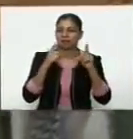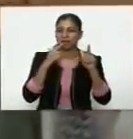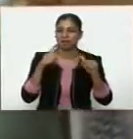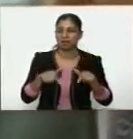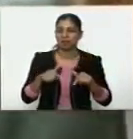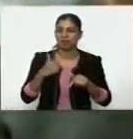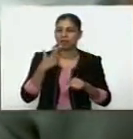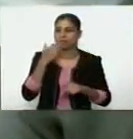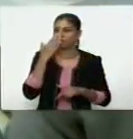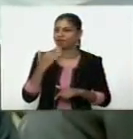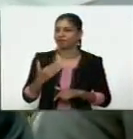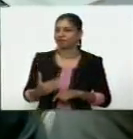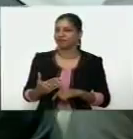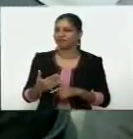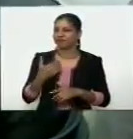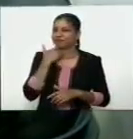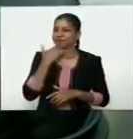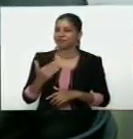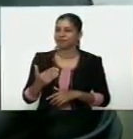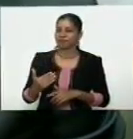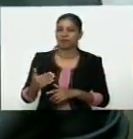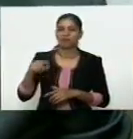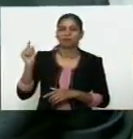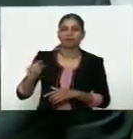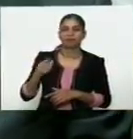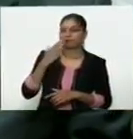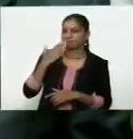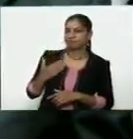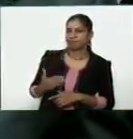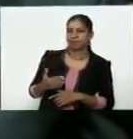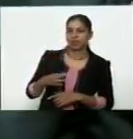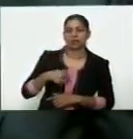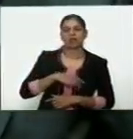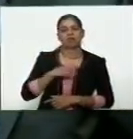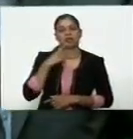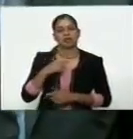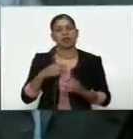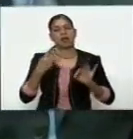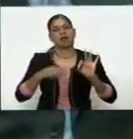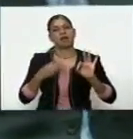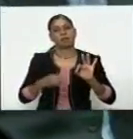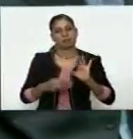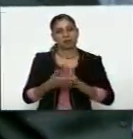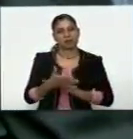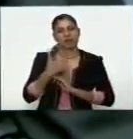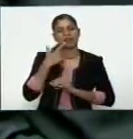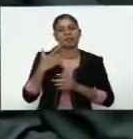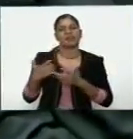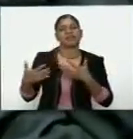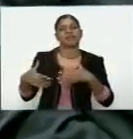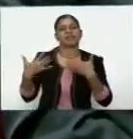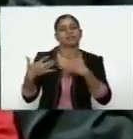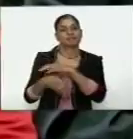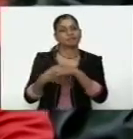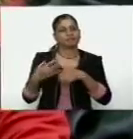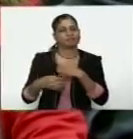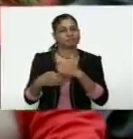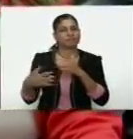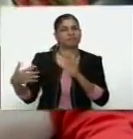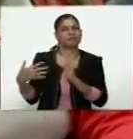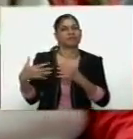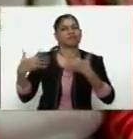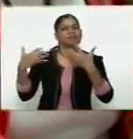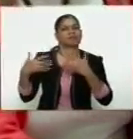inútil. ¿Y por qué será inútil? Porque nunca negamos, cuando salió el Petro, el contexto de guerra en el que salía nuestra